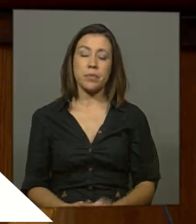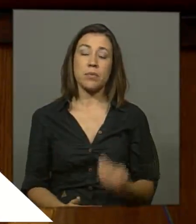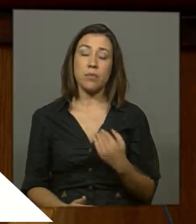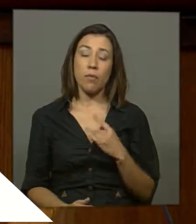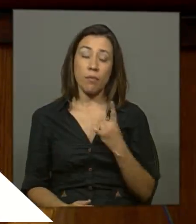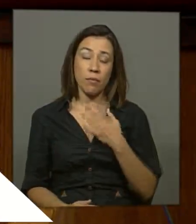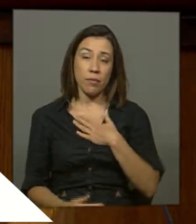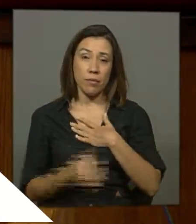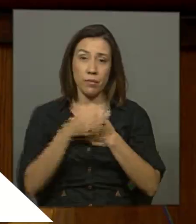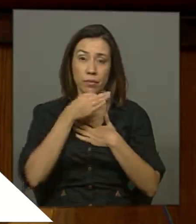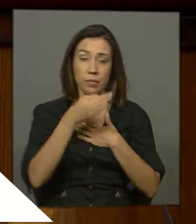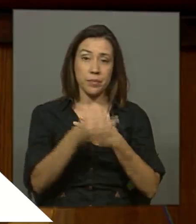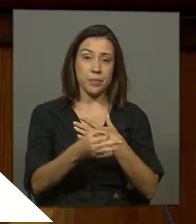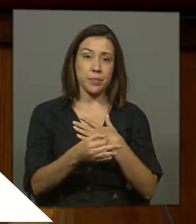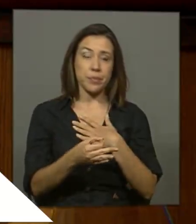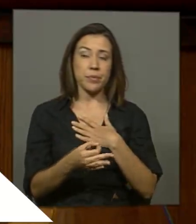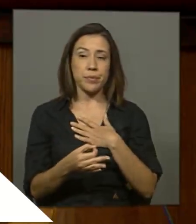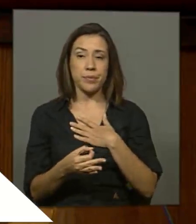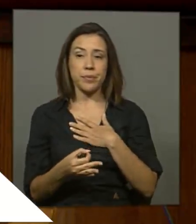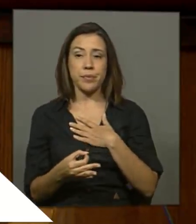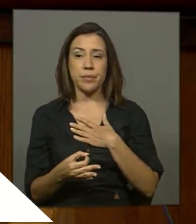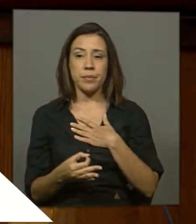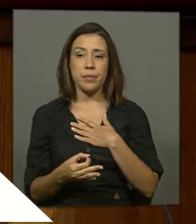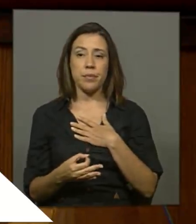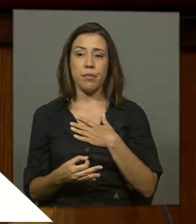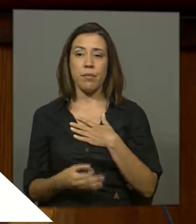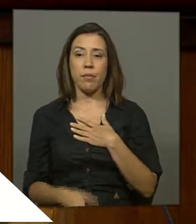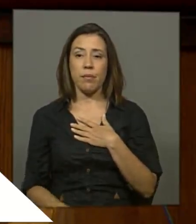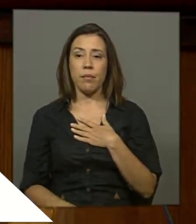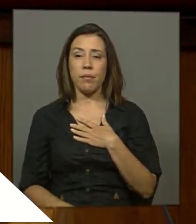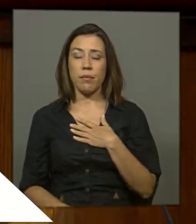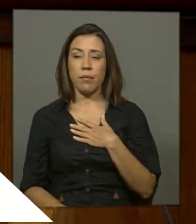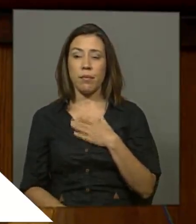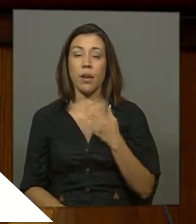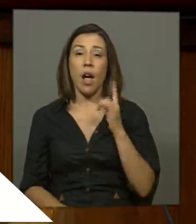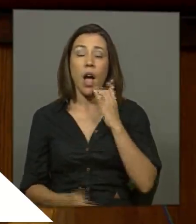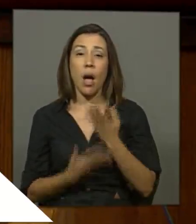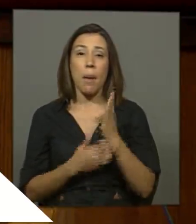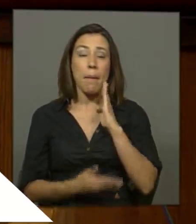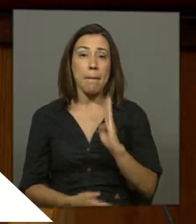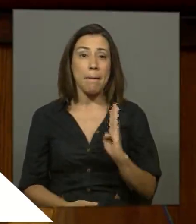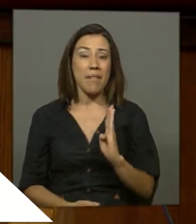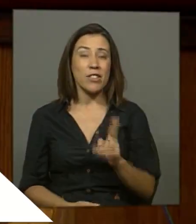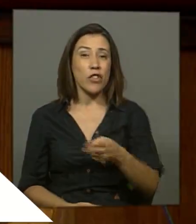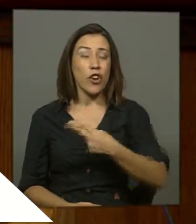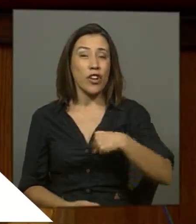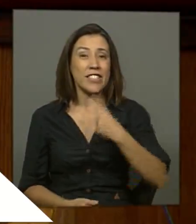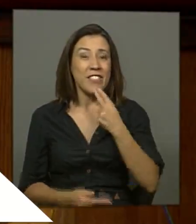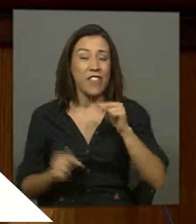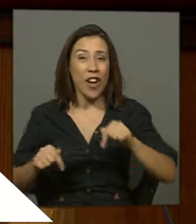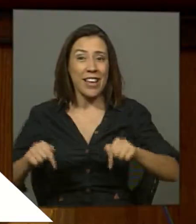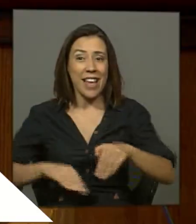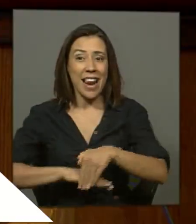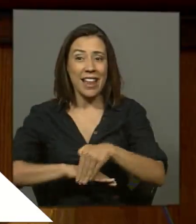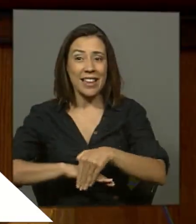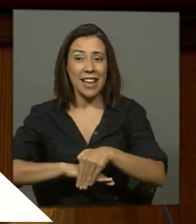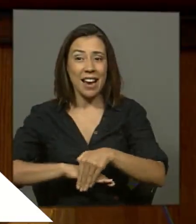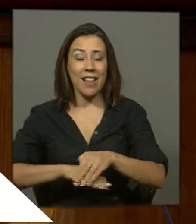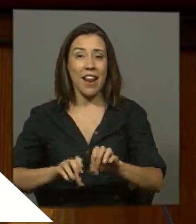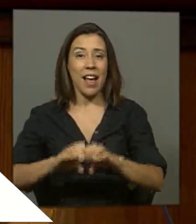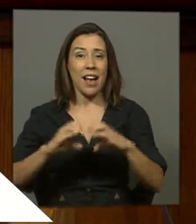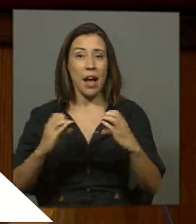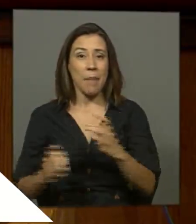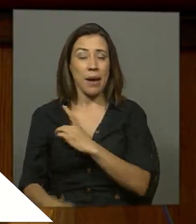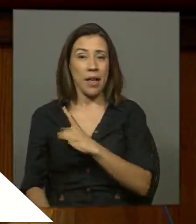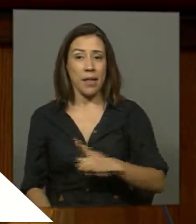primer comentario es obtener una un un beneficio de lo que aquí hemos vivido esta tarde en la cámara de